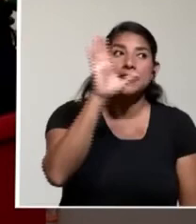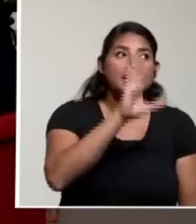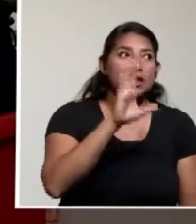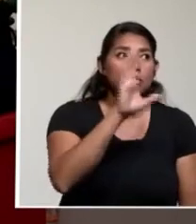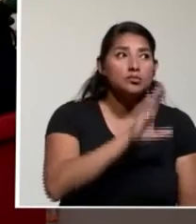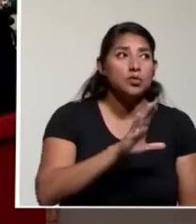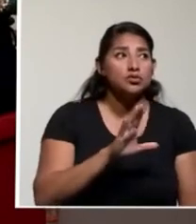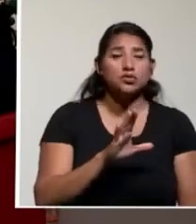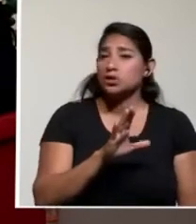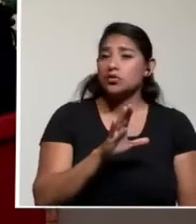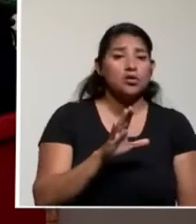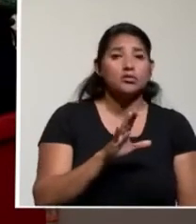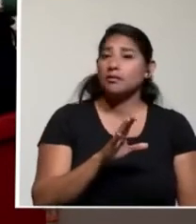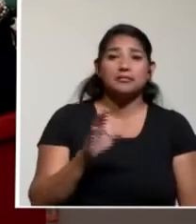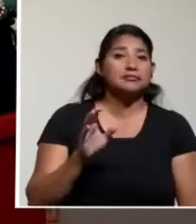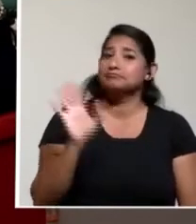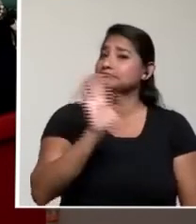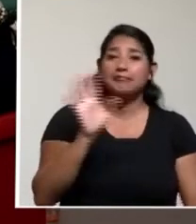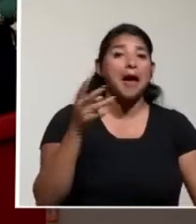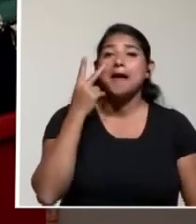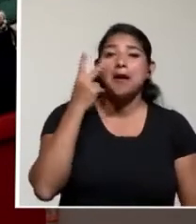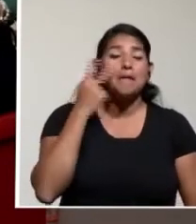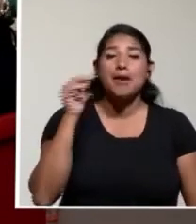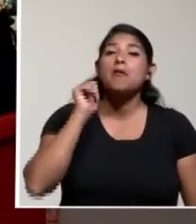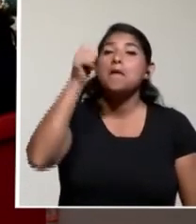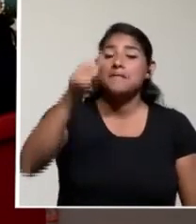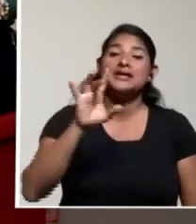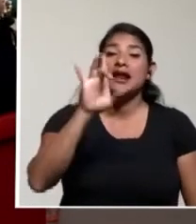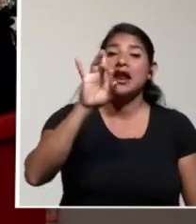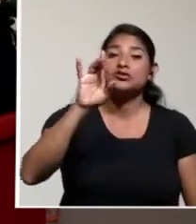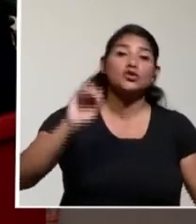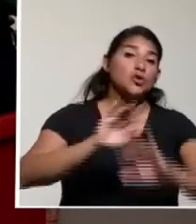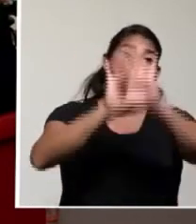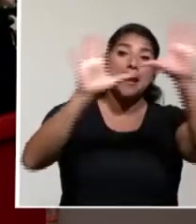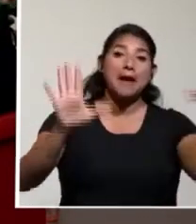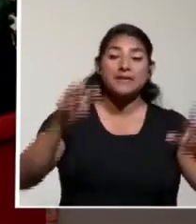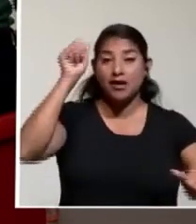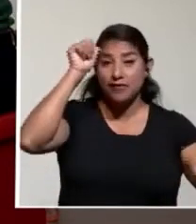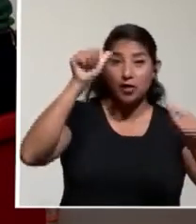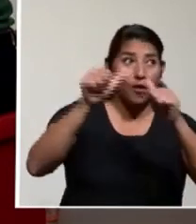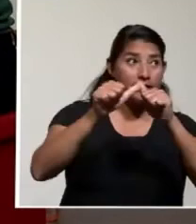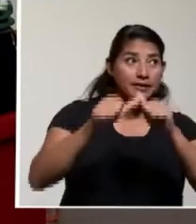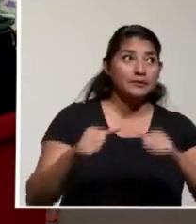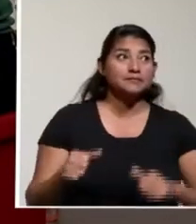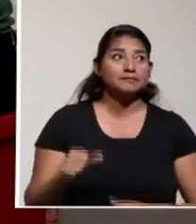No, mañana ni a la mañana nos vemos mañana a las 8 de la mañana. Recuerden.